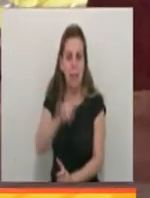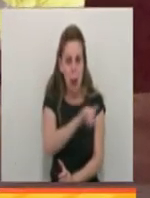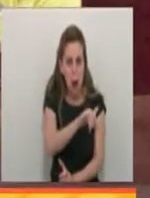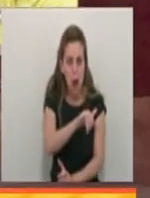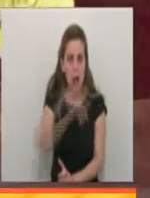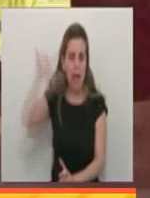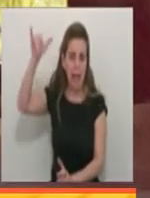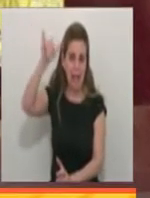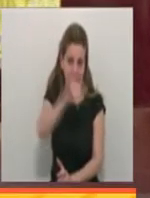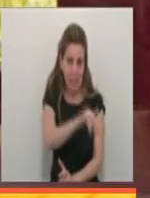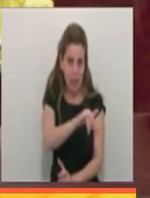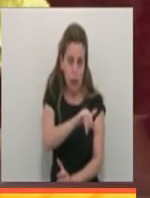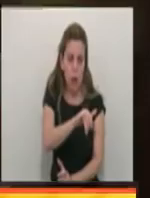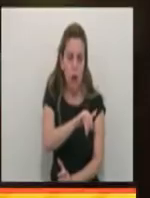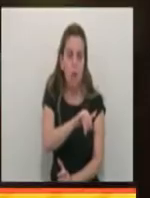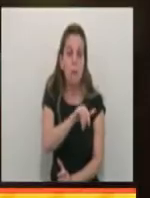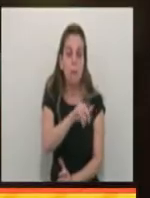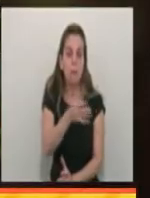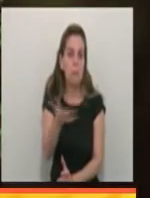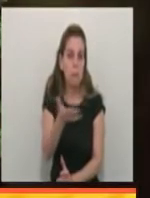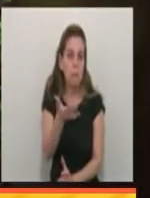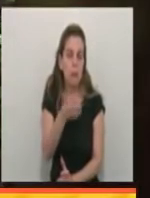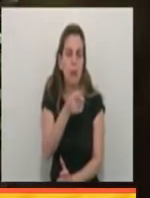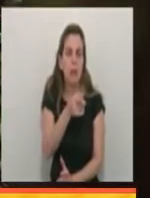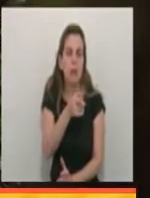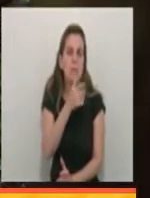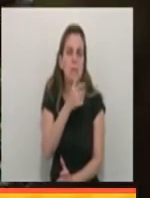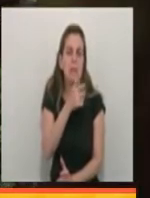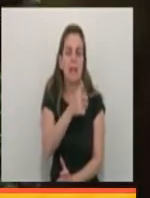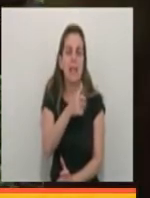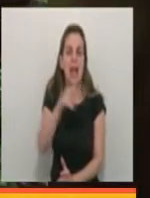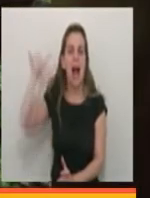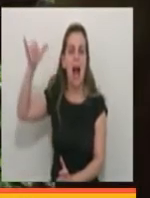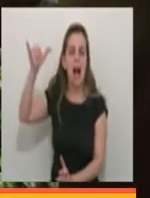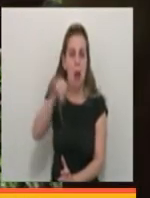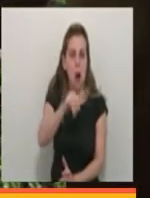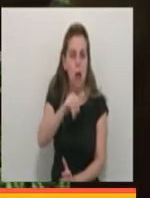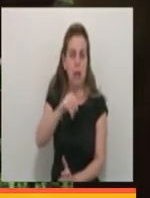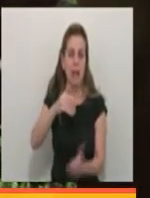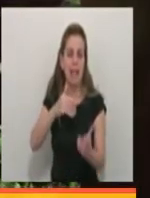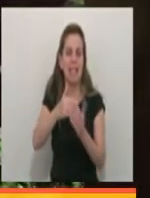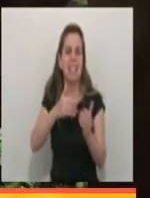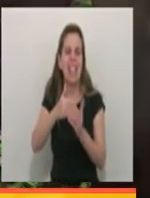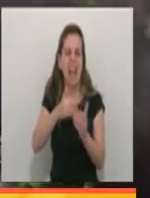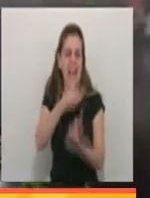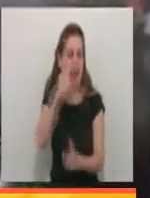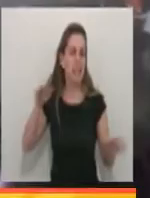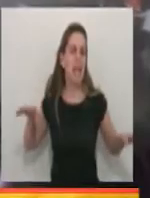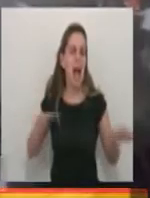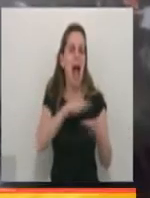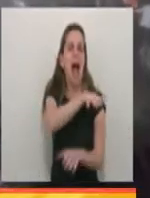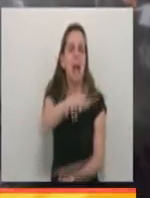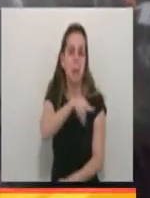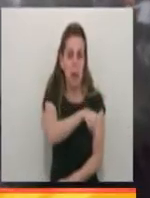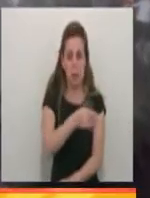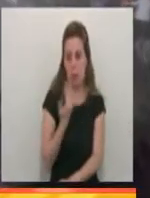en aproximación hacia el aeropuerto. Las condiciones meteorológicas eran mínimas, y el avión